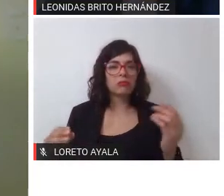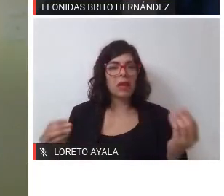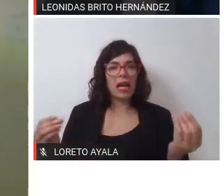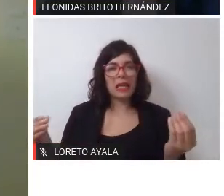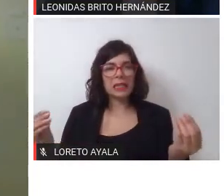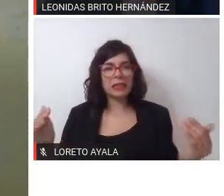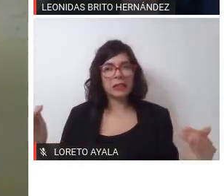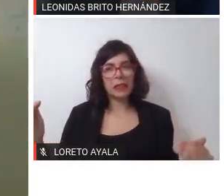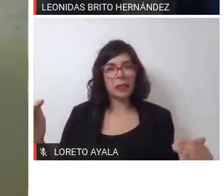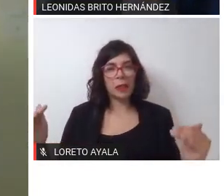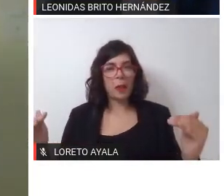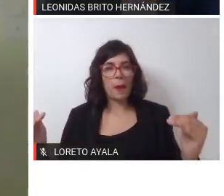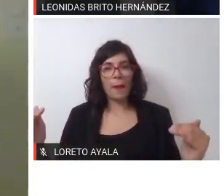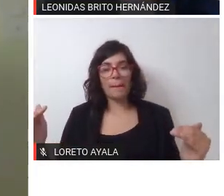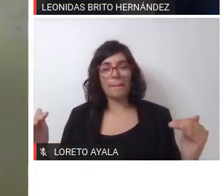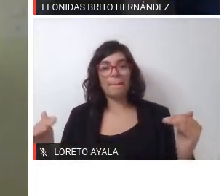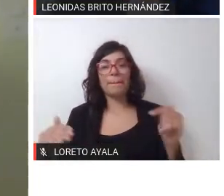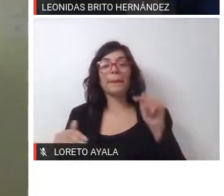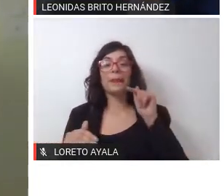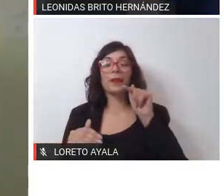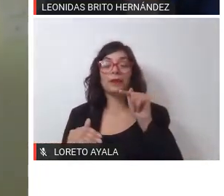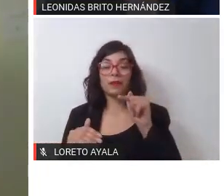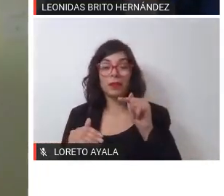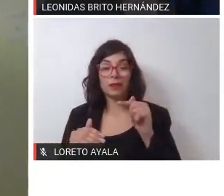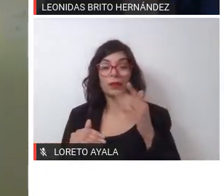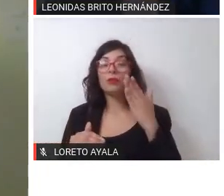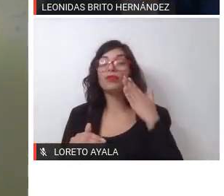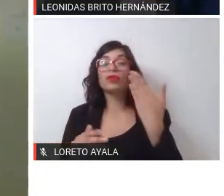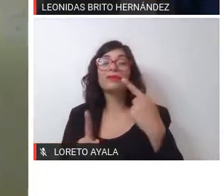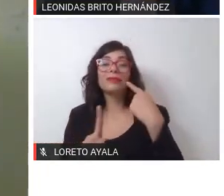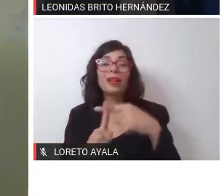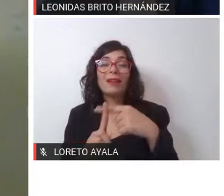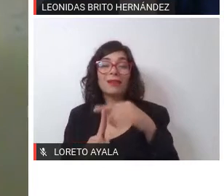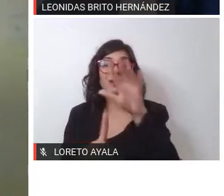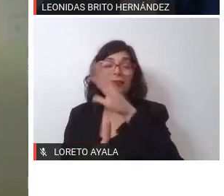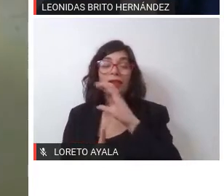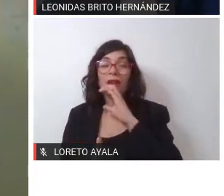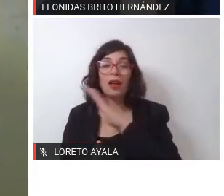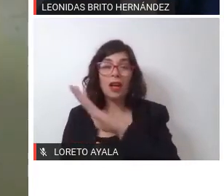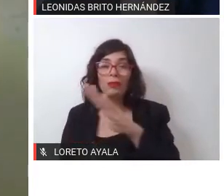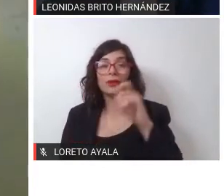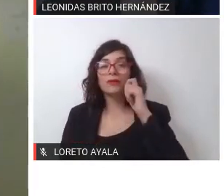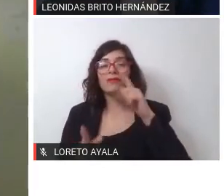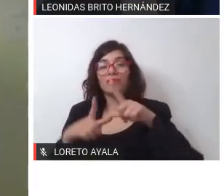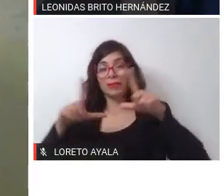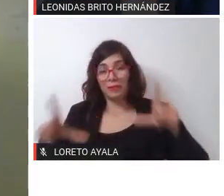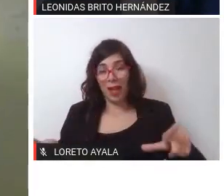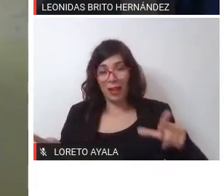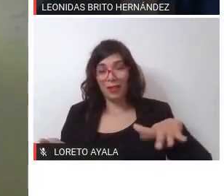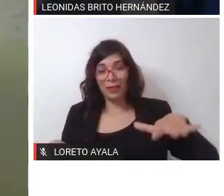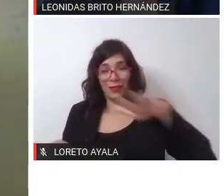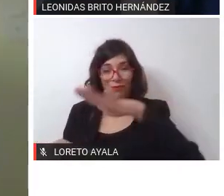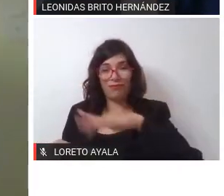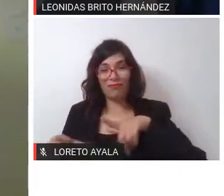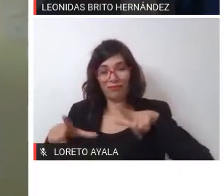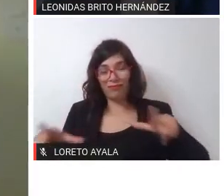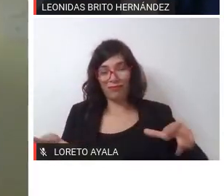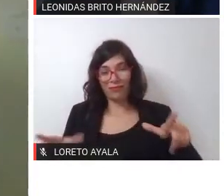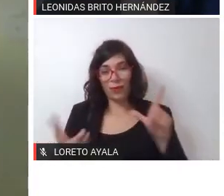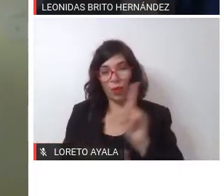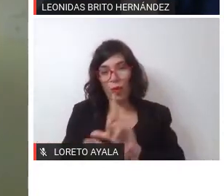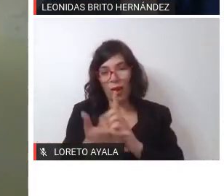que los beneficios del mundo rural tiene que ver con los espacios, tiene que